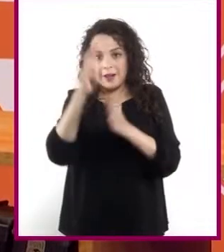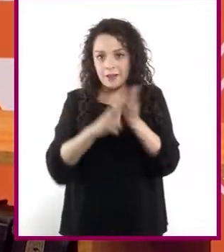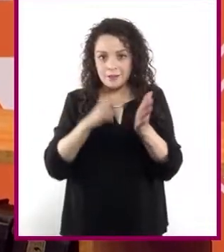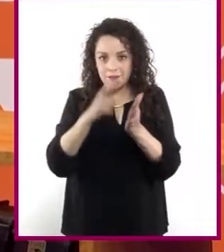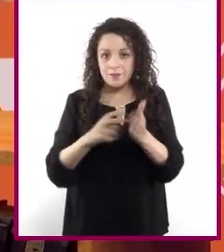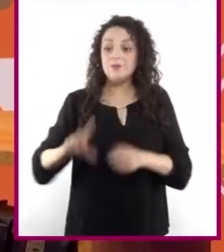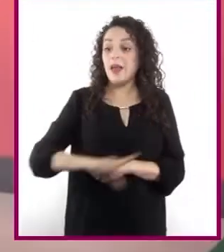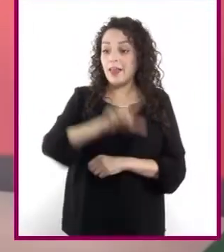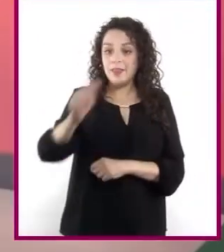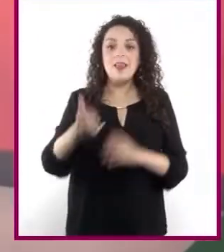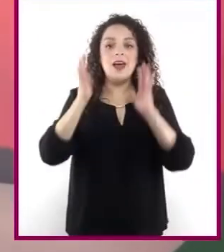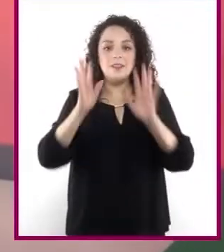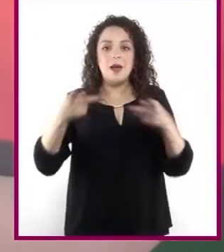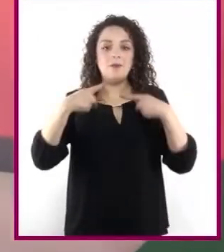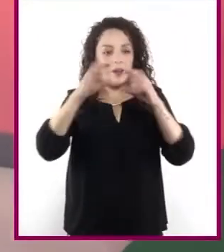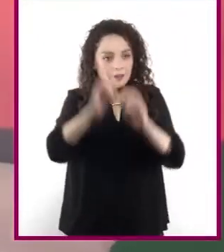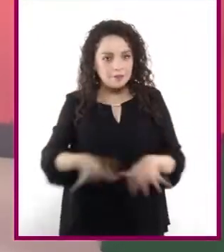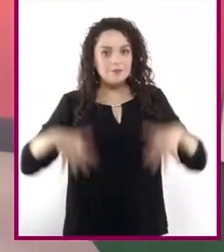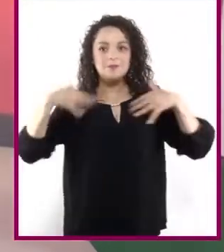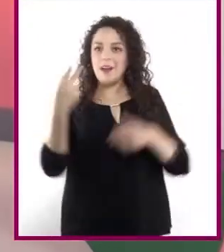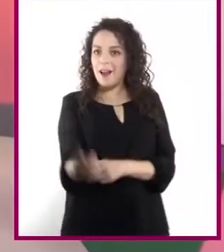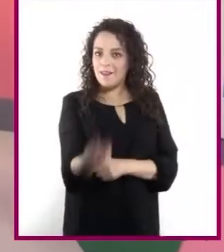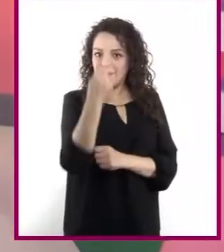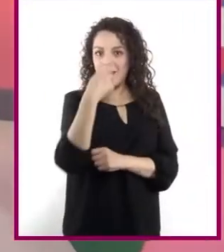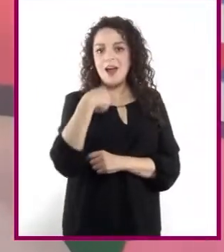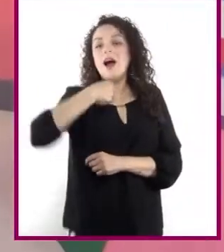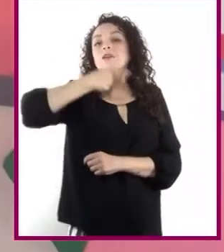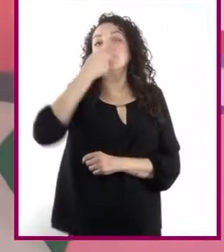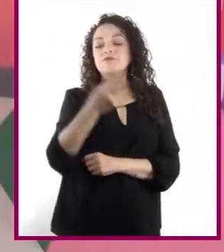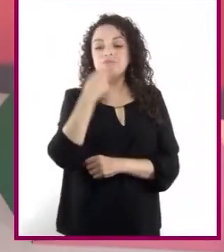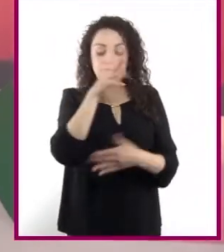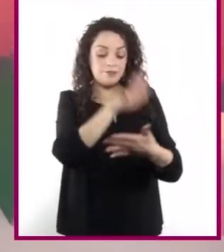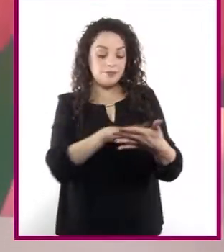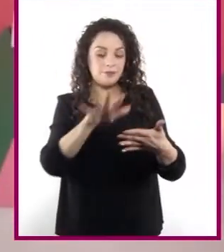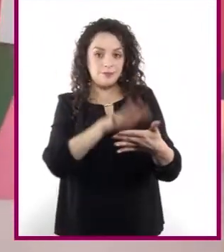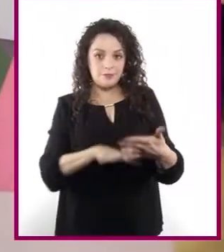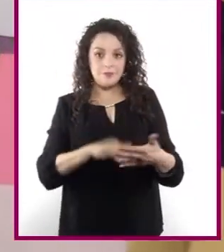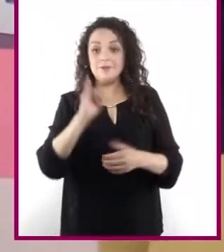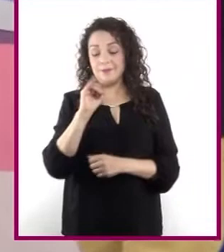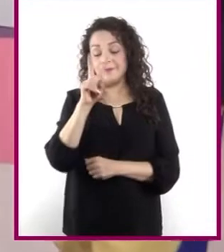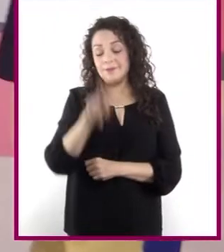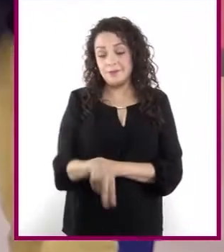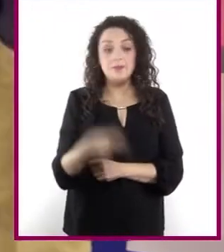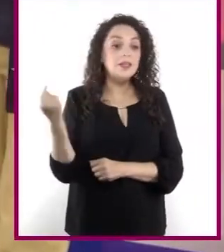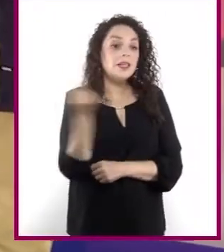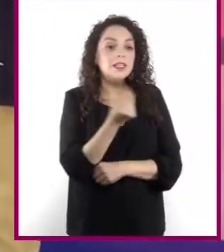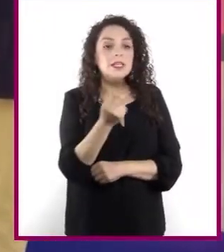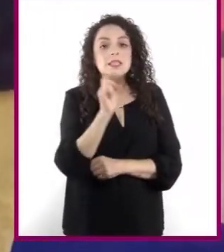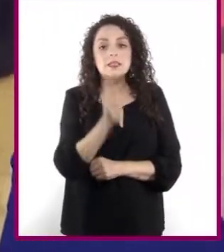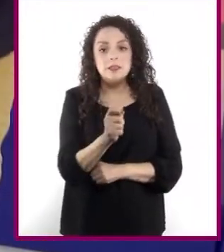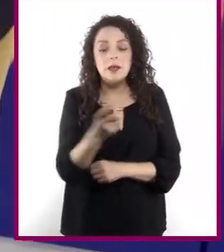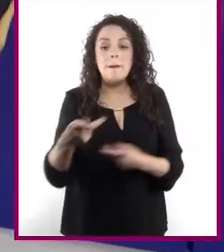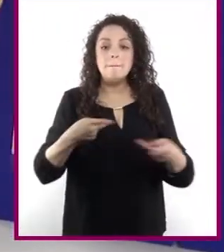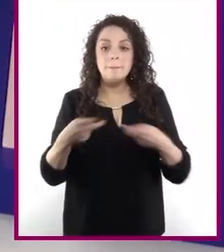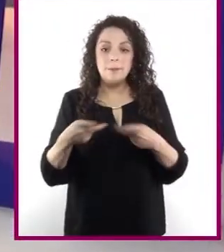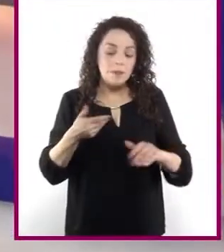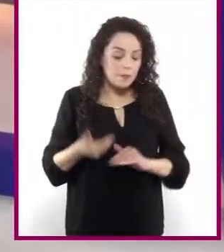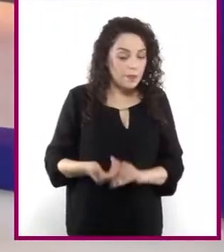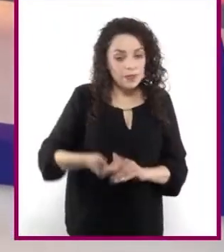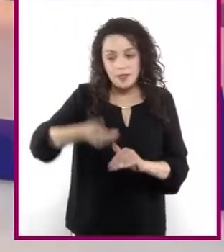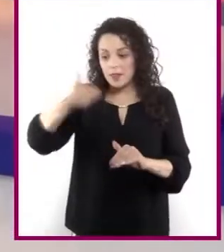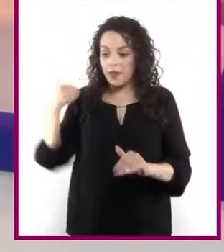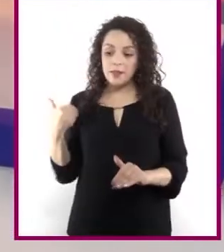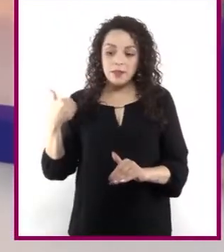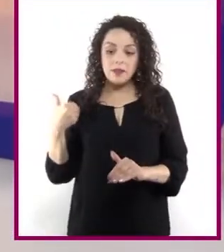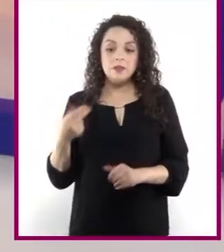ante el público. Así es. Para leer un texto en voz alta es necesario prepararlo con anticipación